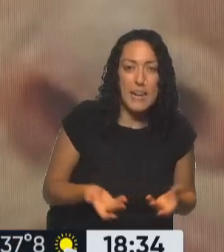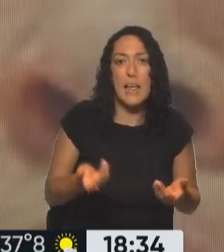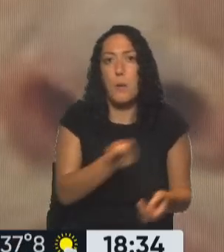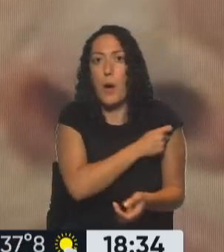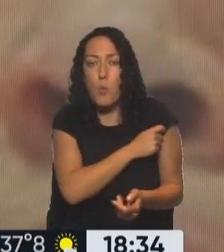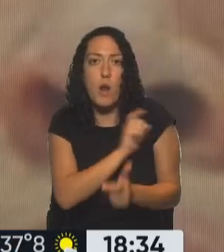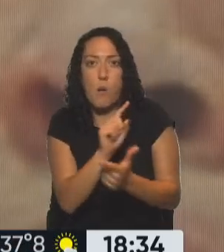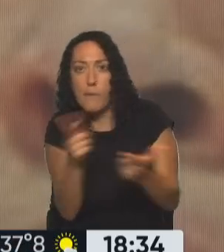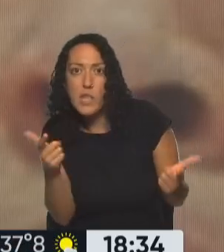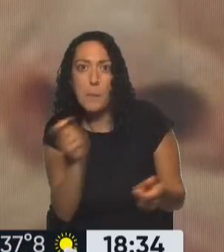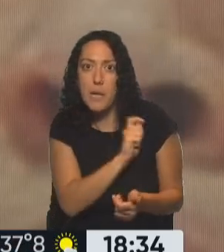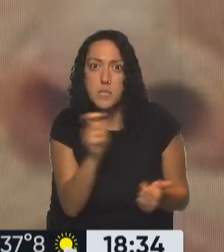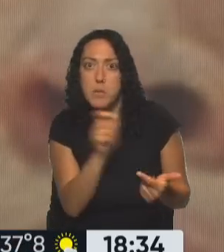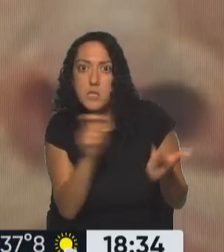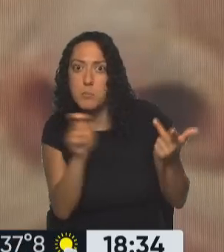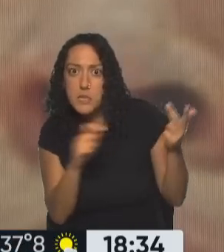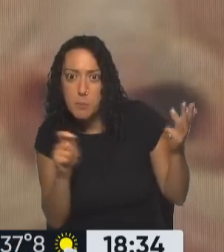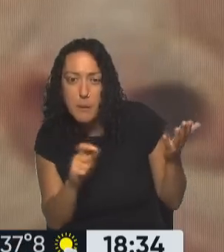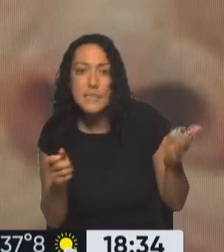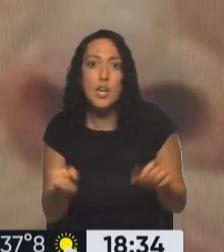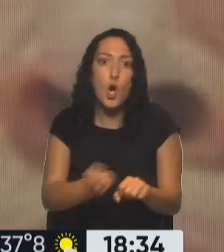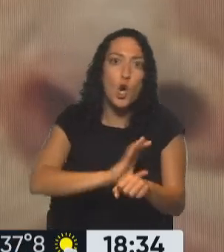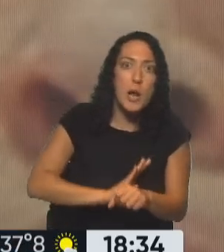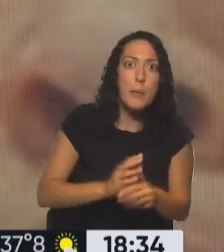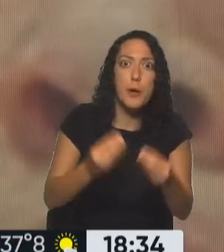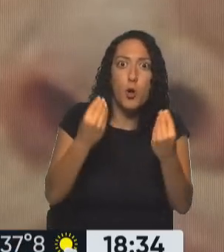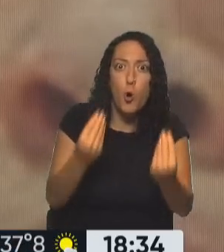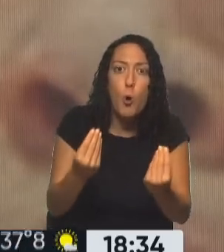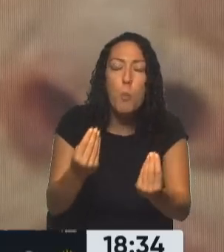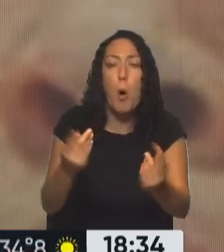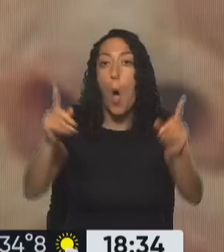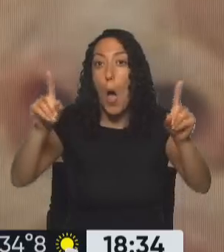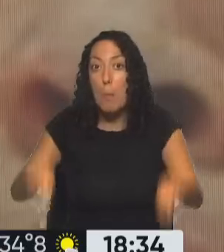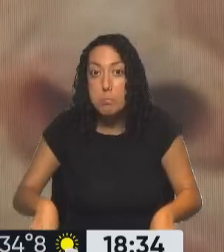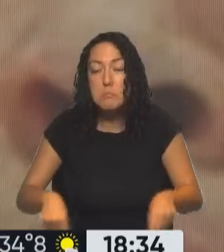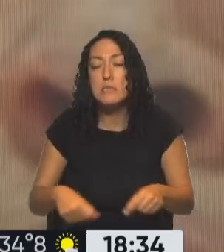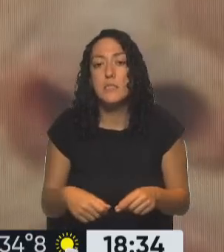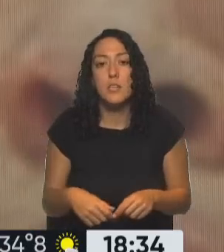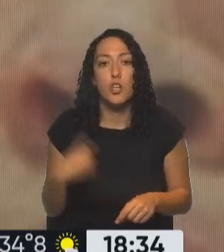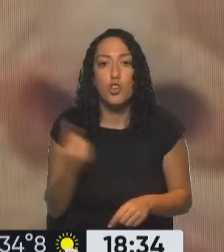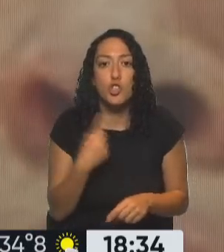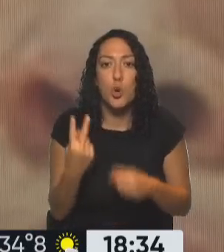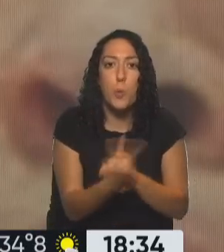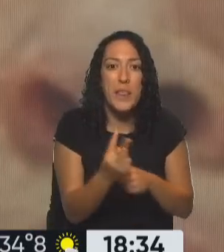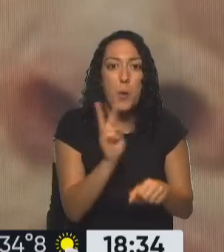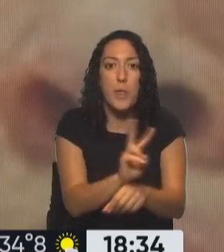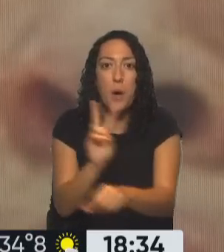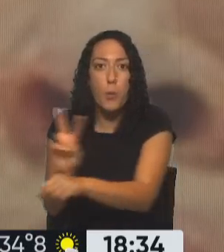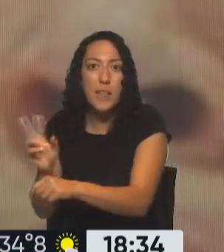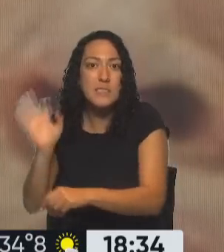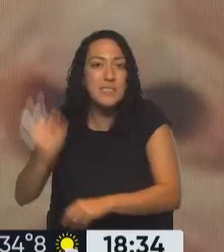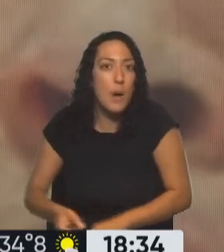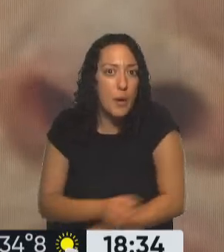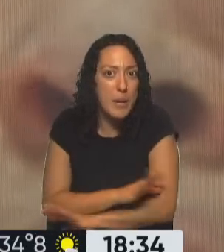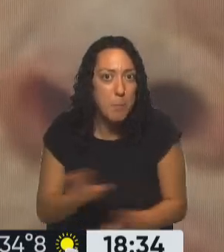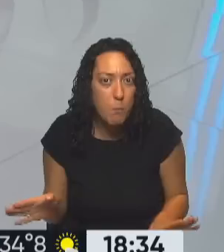sin saber efectivamente cómo se comportaba este virus, pero sabiendo que debíamos cuidarnos para cuidar al otro, ¿no?